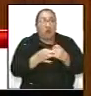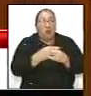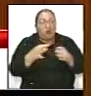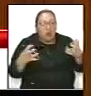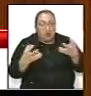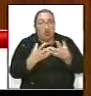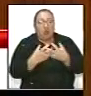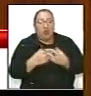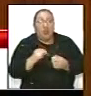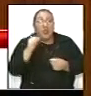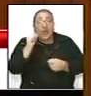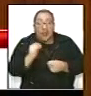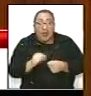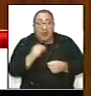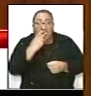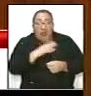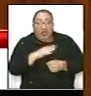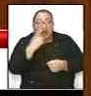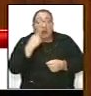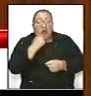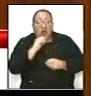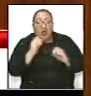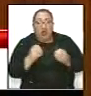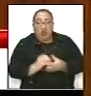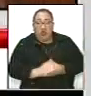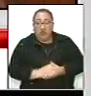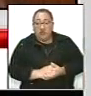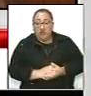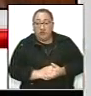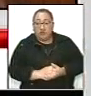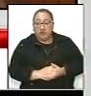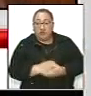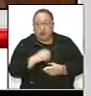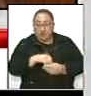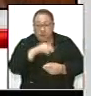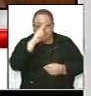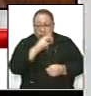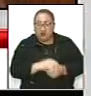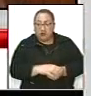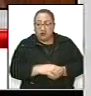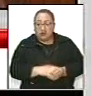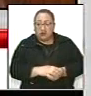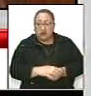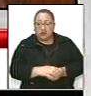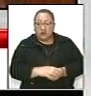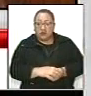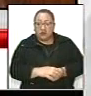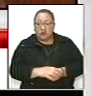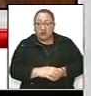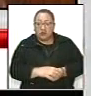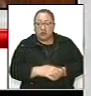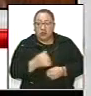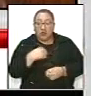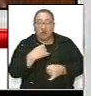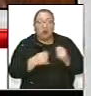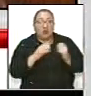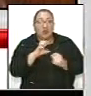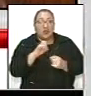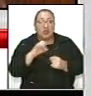La población de niñas, niños y adolescentes en el Perú. Tenemos, según el último